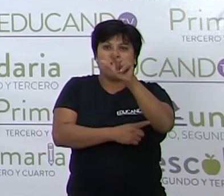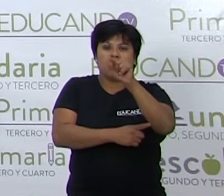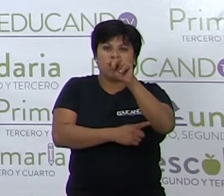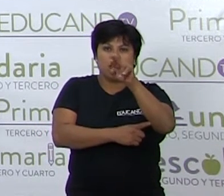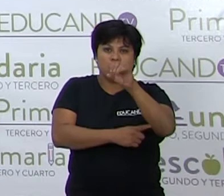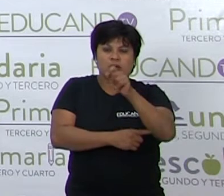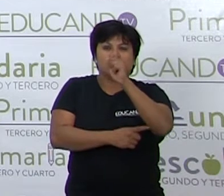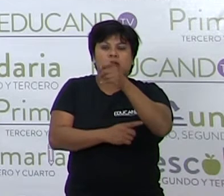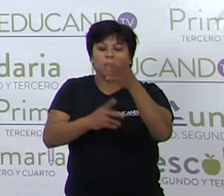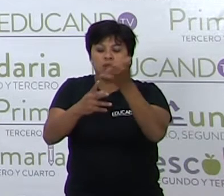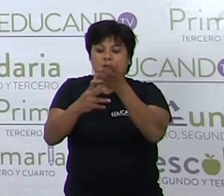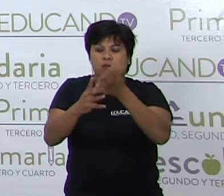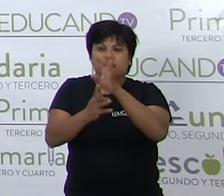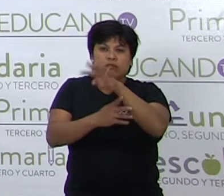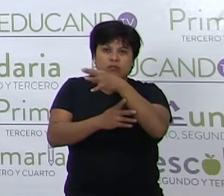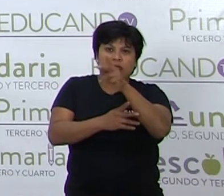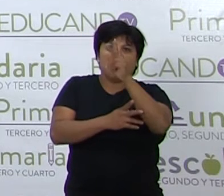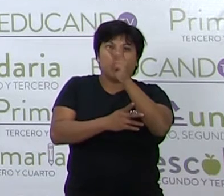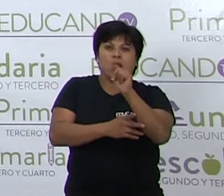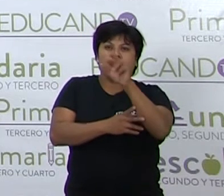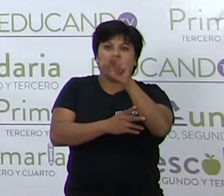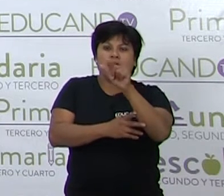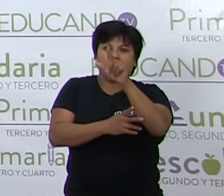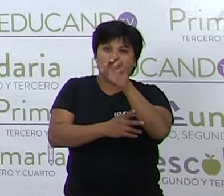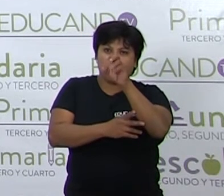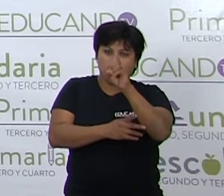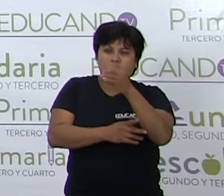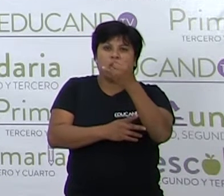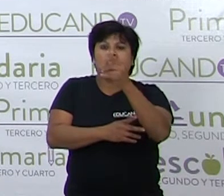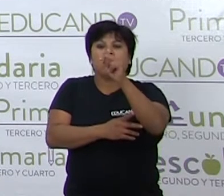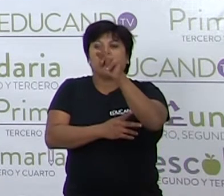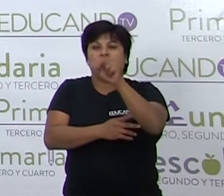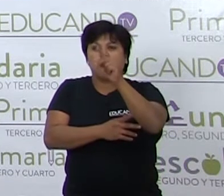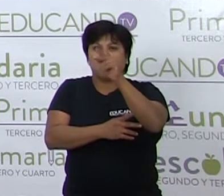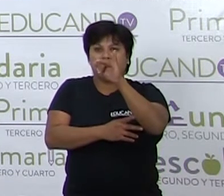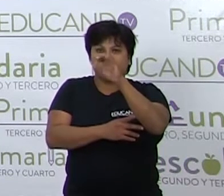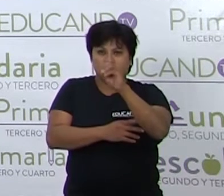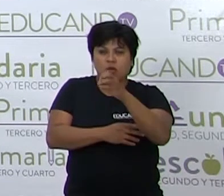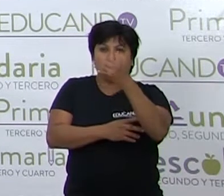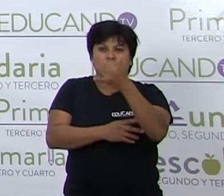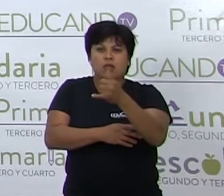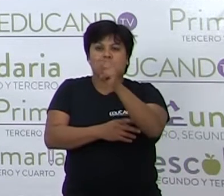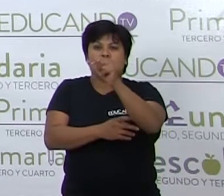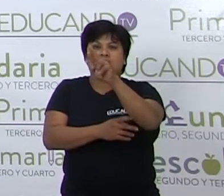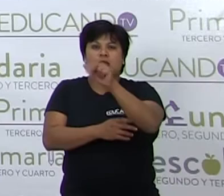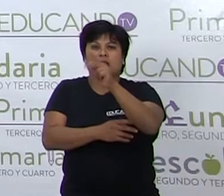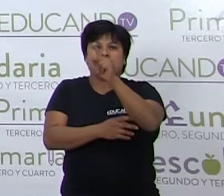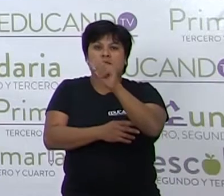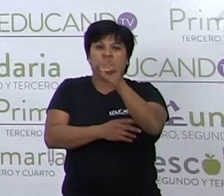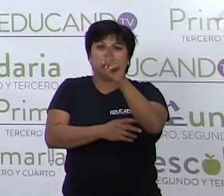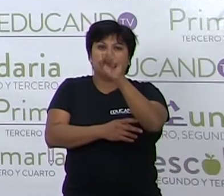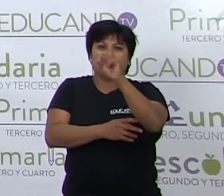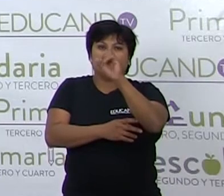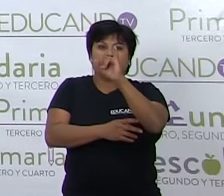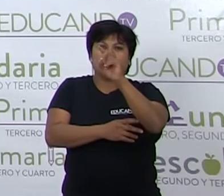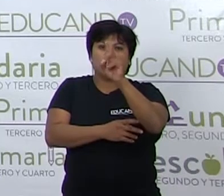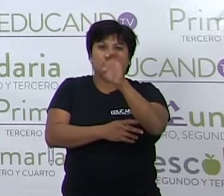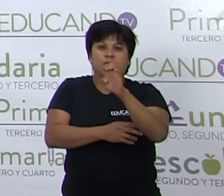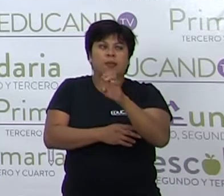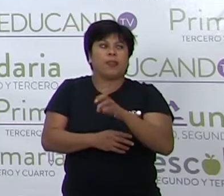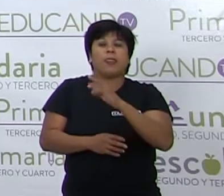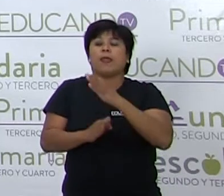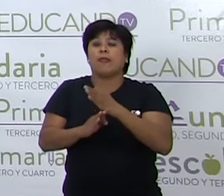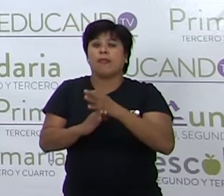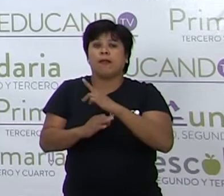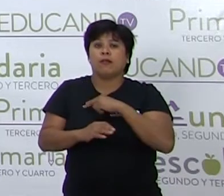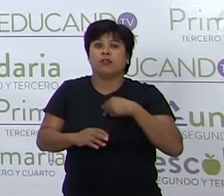clasifican en paralelo gramos trapecios y trapezoide en los paralelo gramos que es ahorita el tema